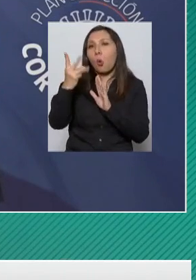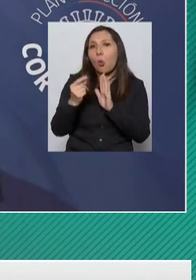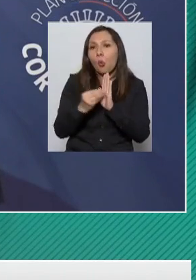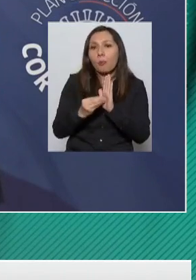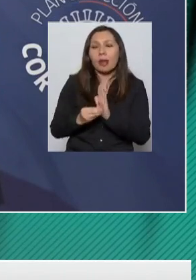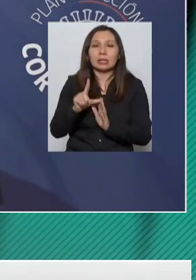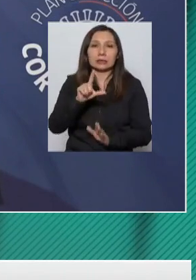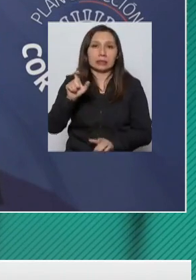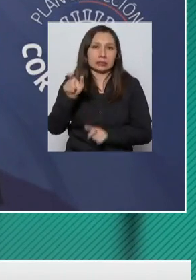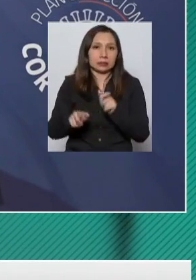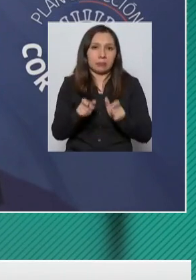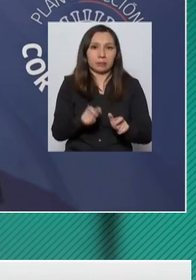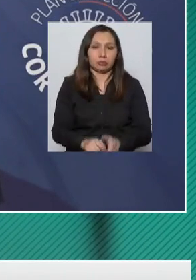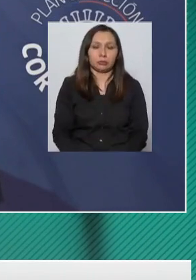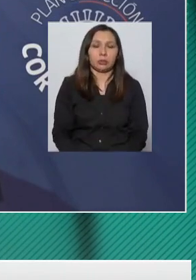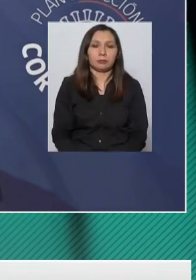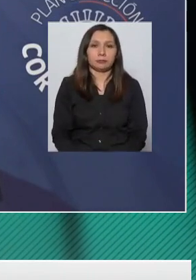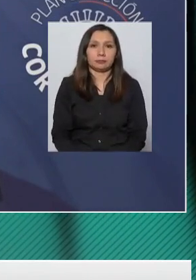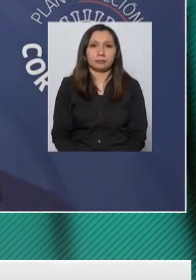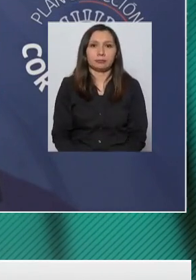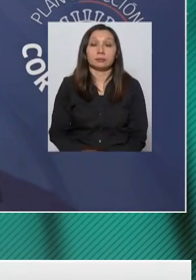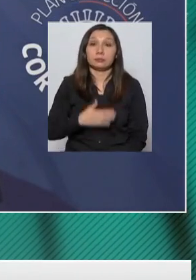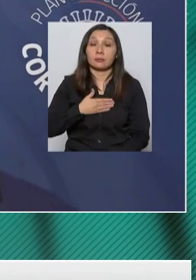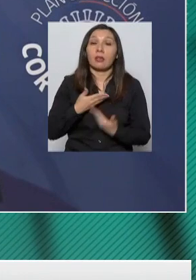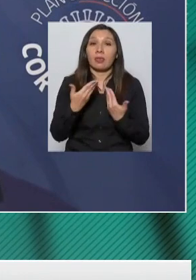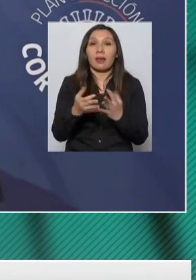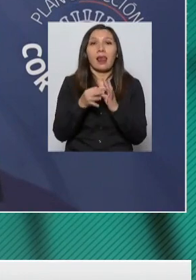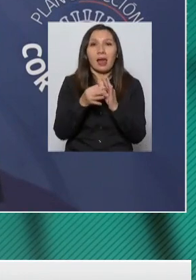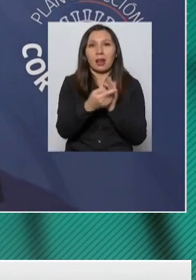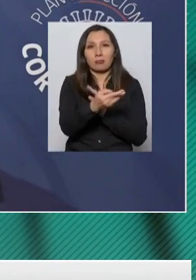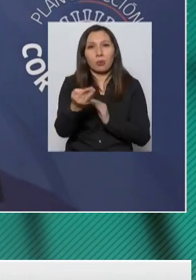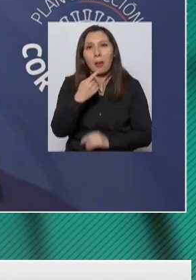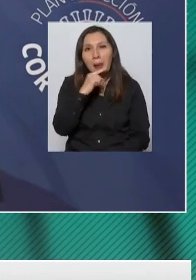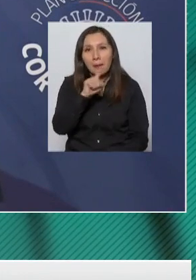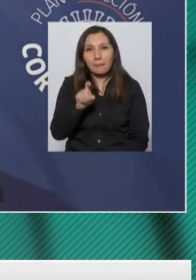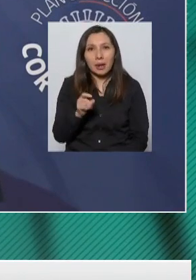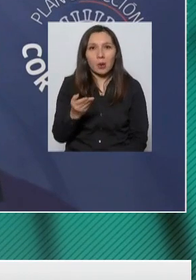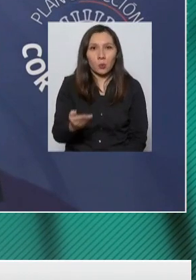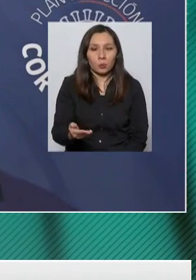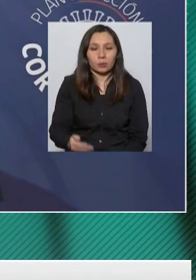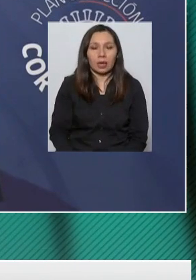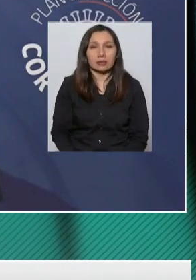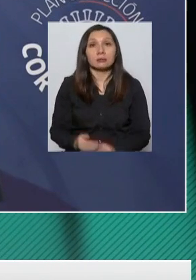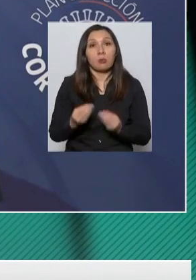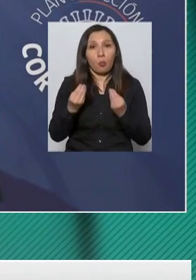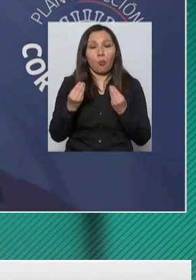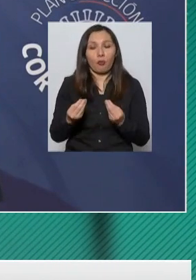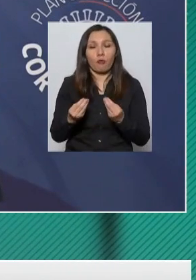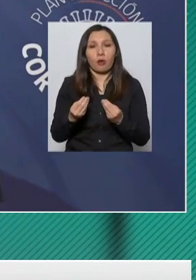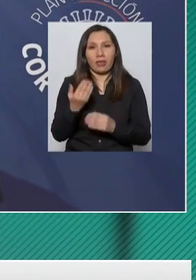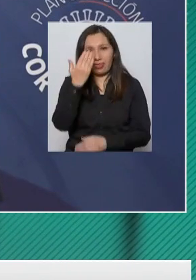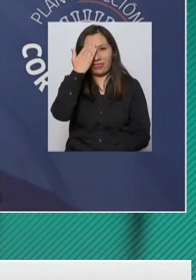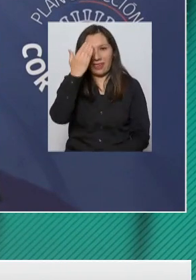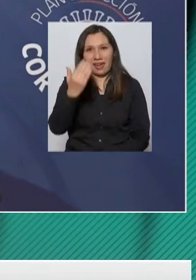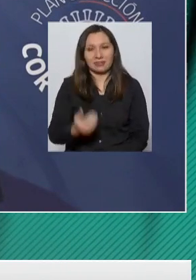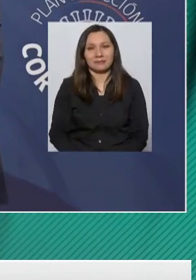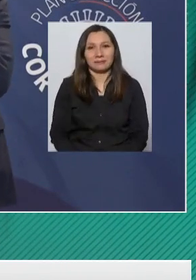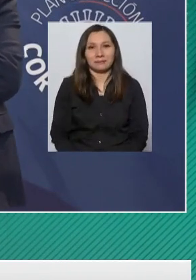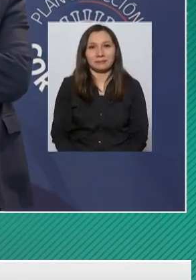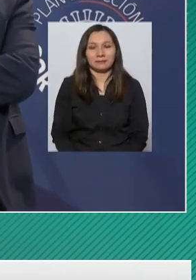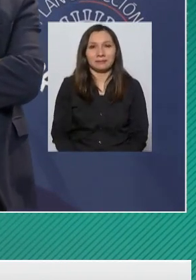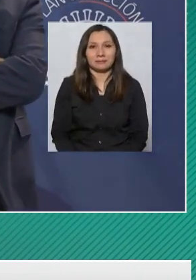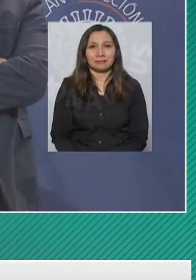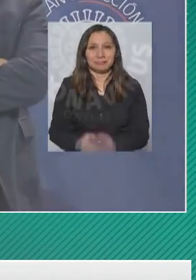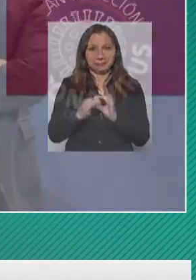700 quería dar las gracias por sus preguntas y que tengan un muy buen día